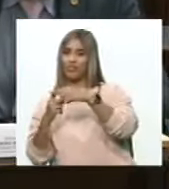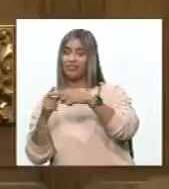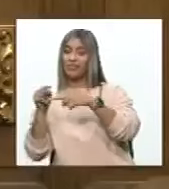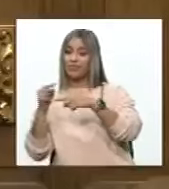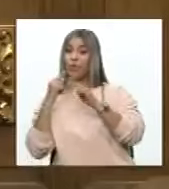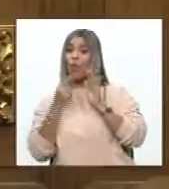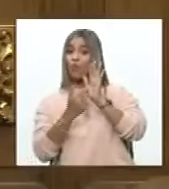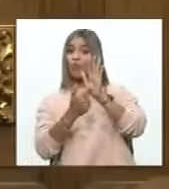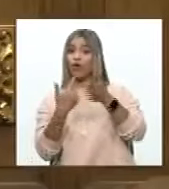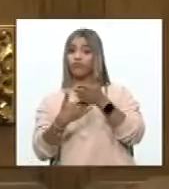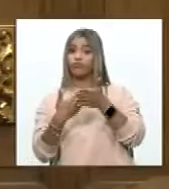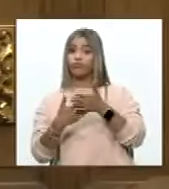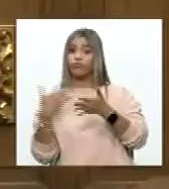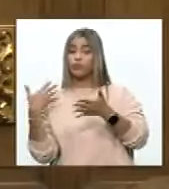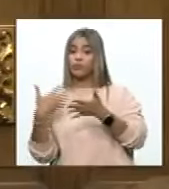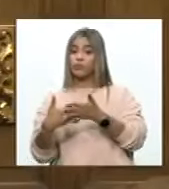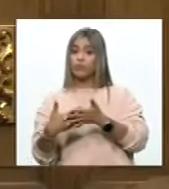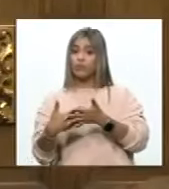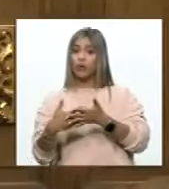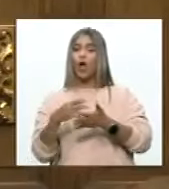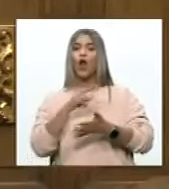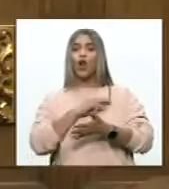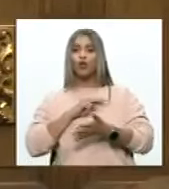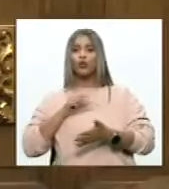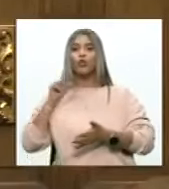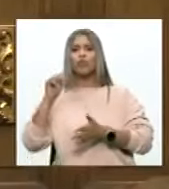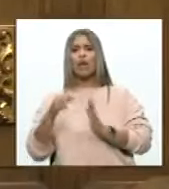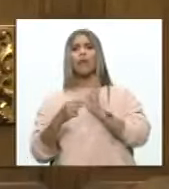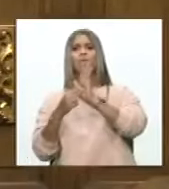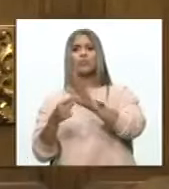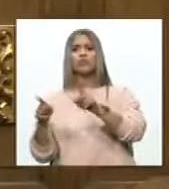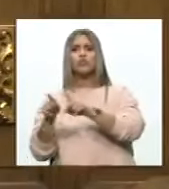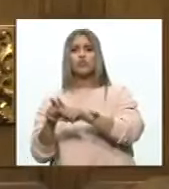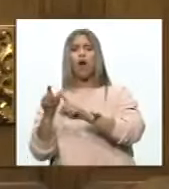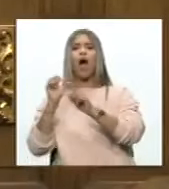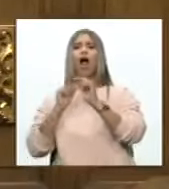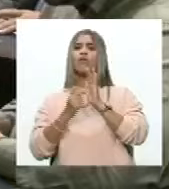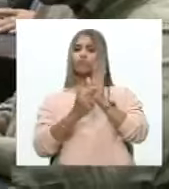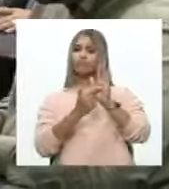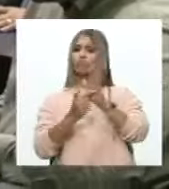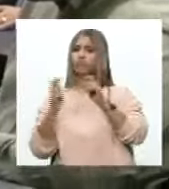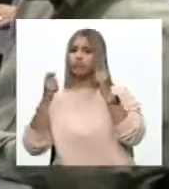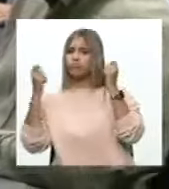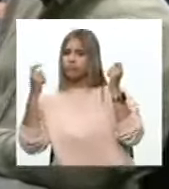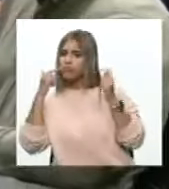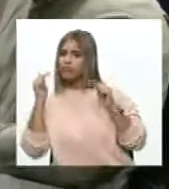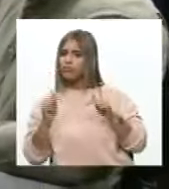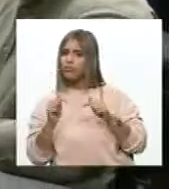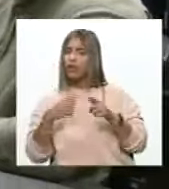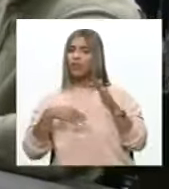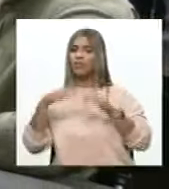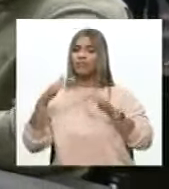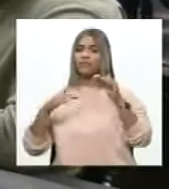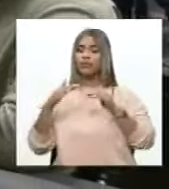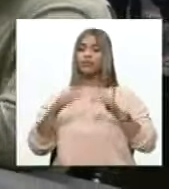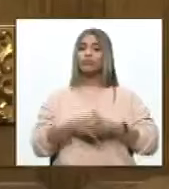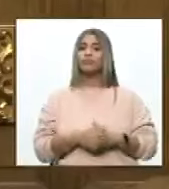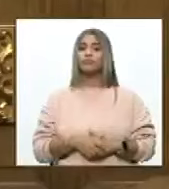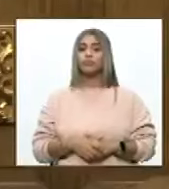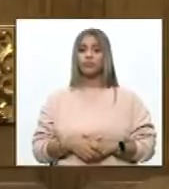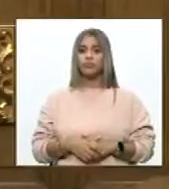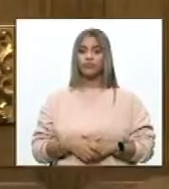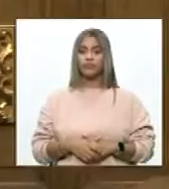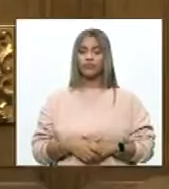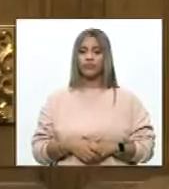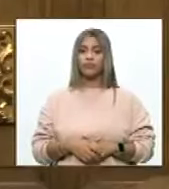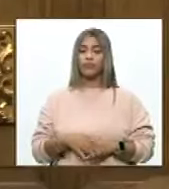en los últimos tiempos, nosotros tenemos que salir a defender y a mostrar esa variación. La variación